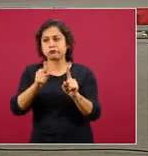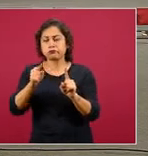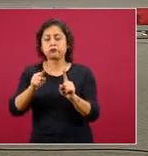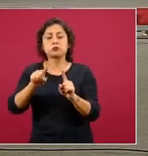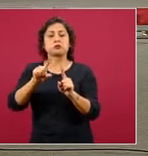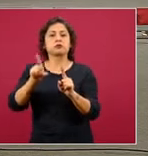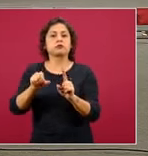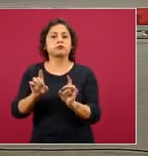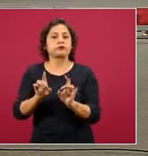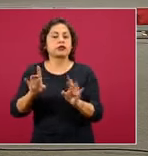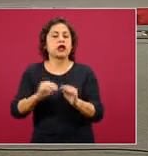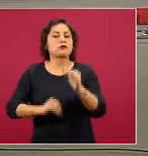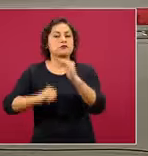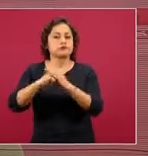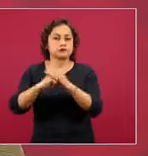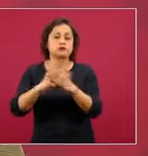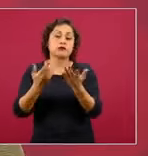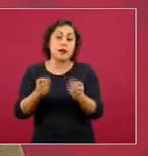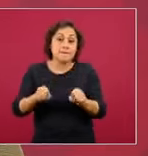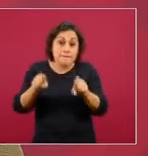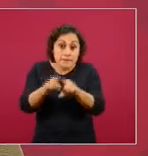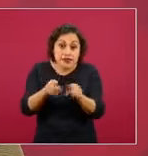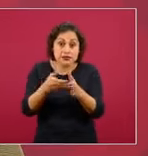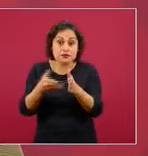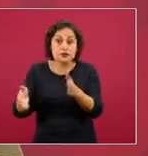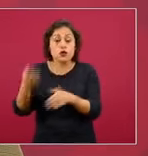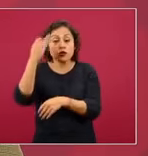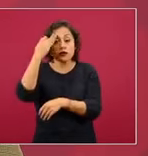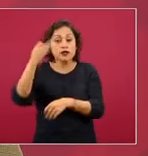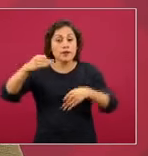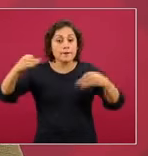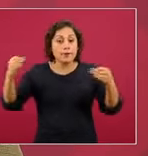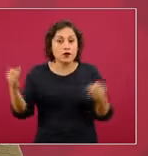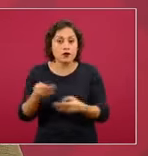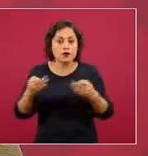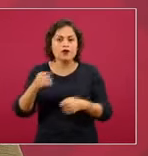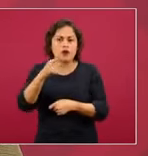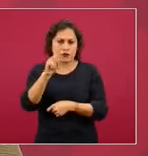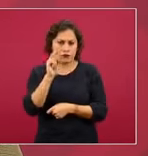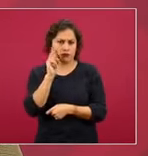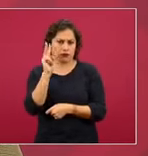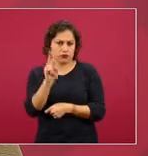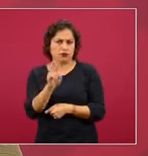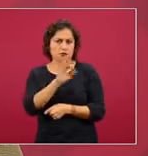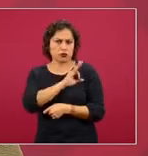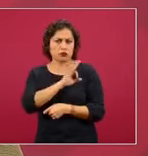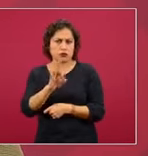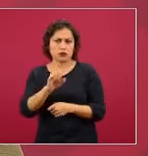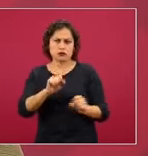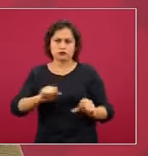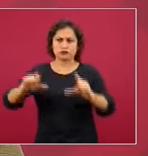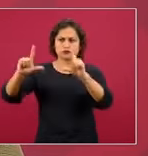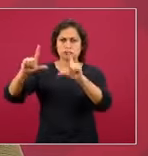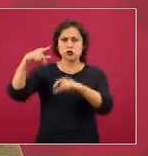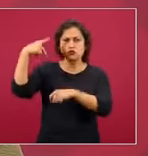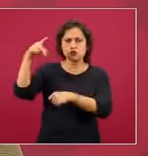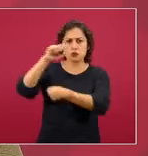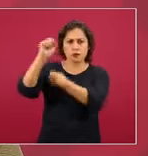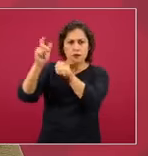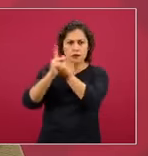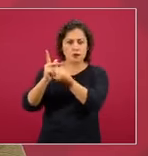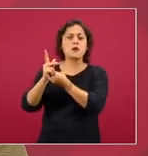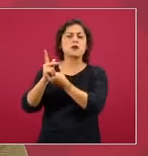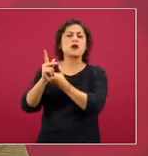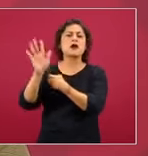Entonces, pero sí en la época invernal. Y esto también lo pueden ver en el monitoreo que hace Europa, en su monitoreo que se